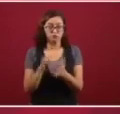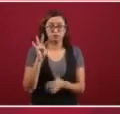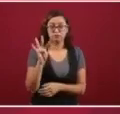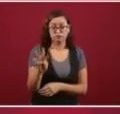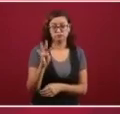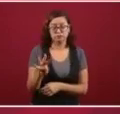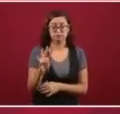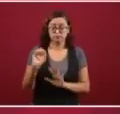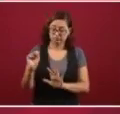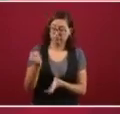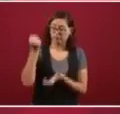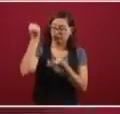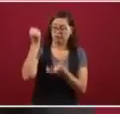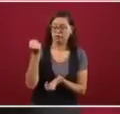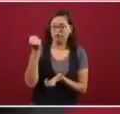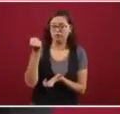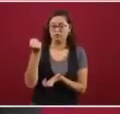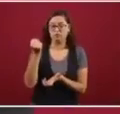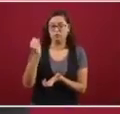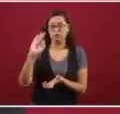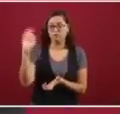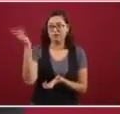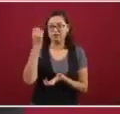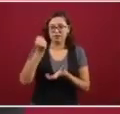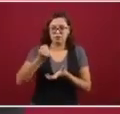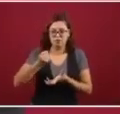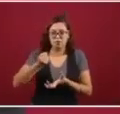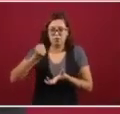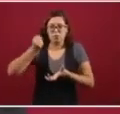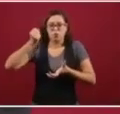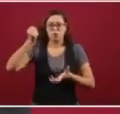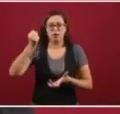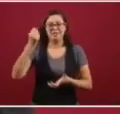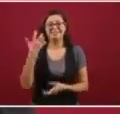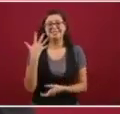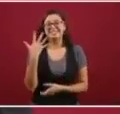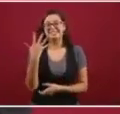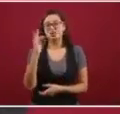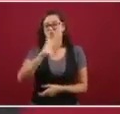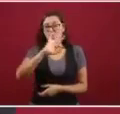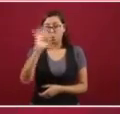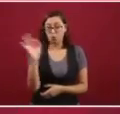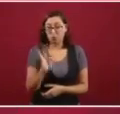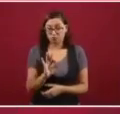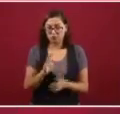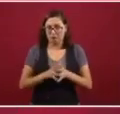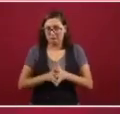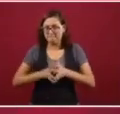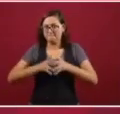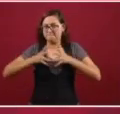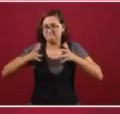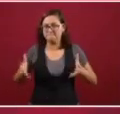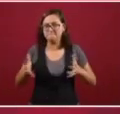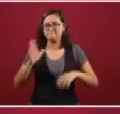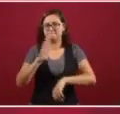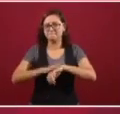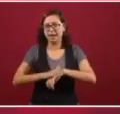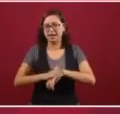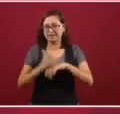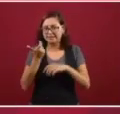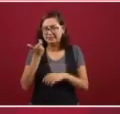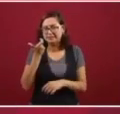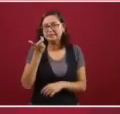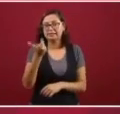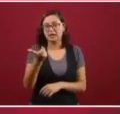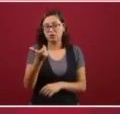participaciones federales crecieron en 5% en términos reales a